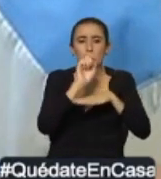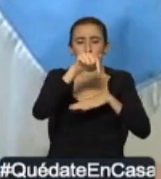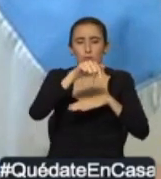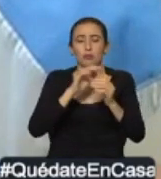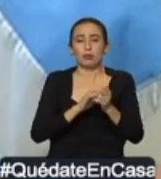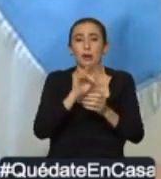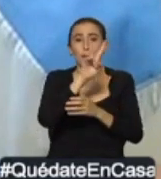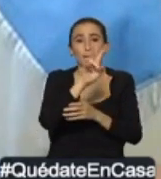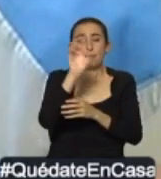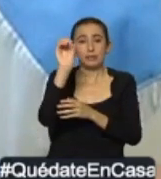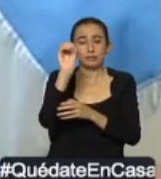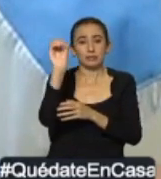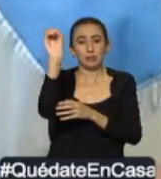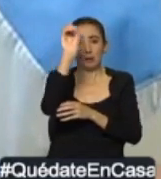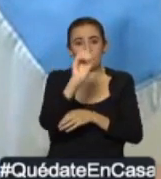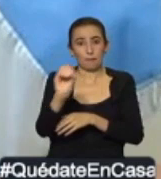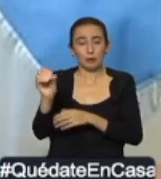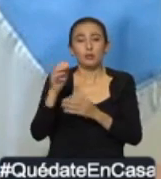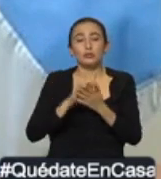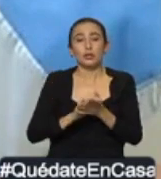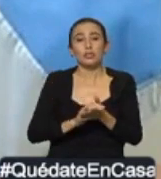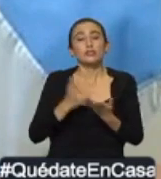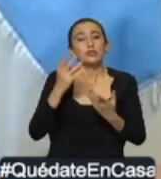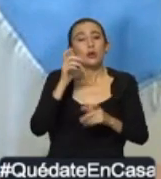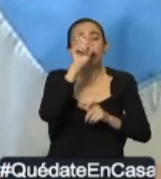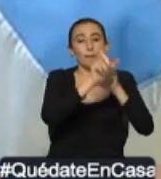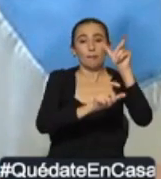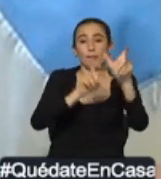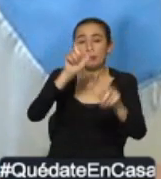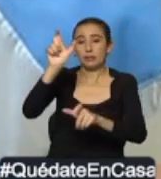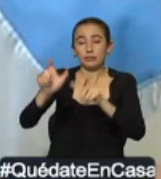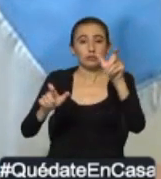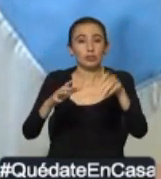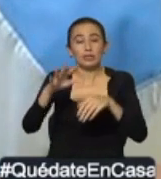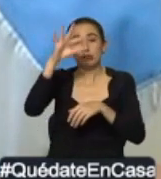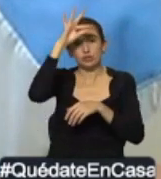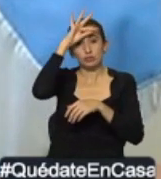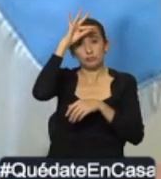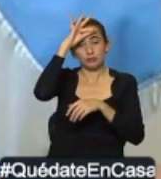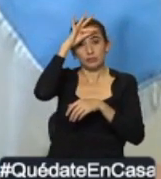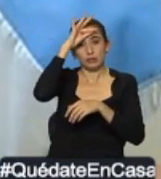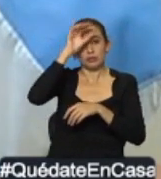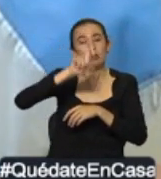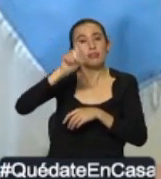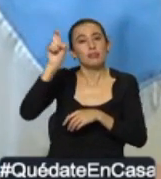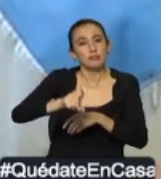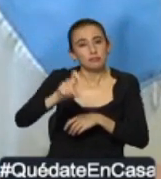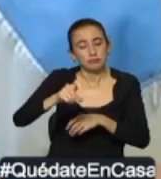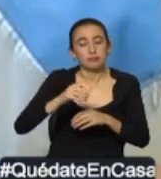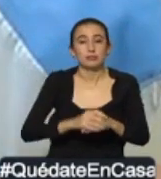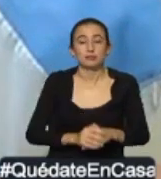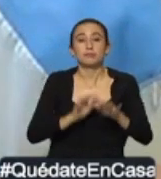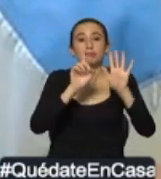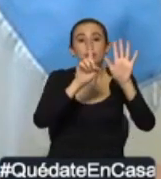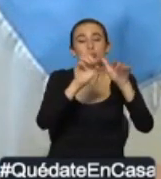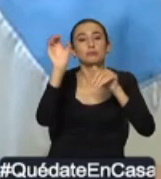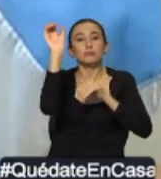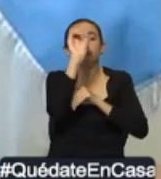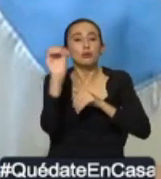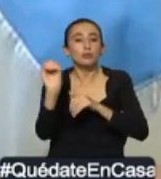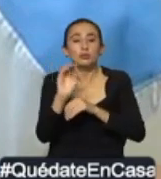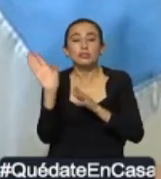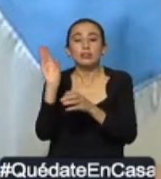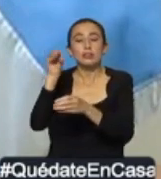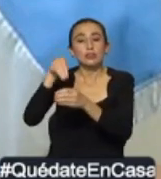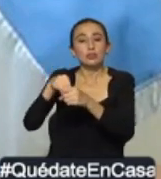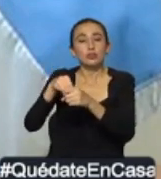ciento de pacientes van a requerir hospitalización y de este 20% un 6% entra en estado